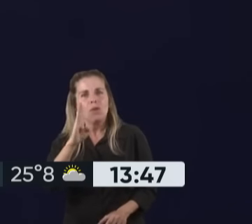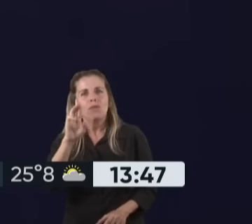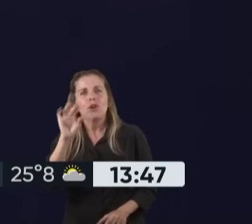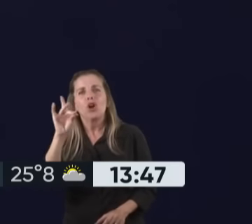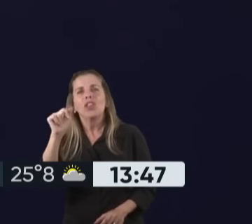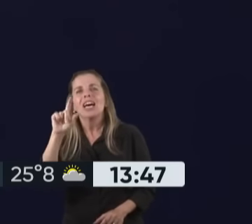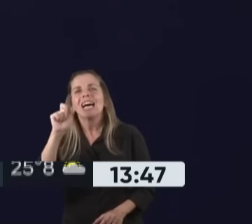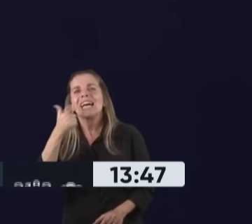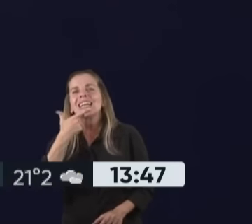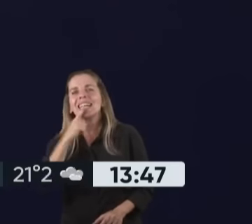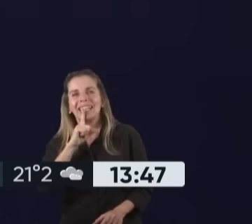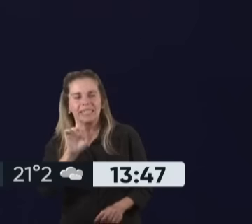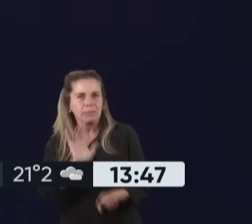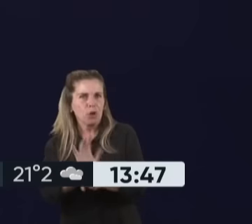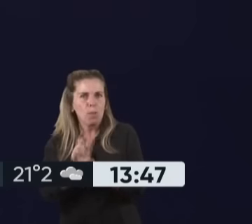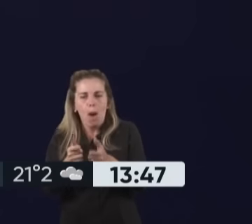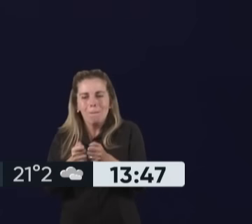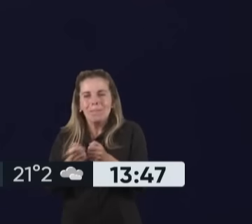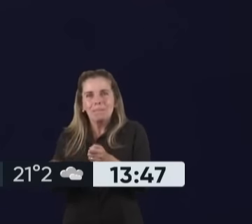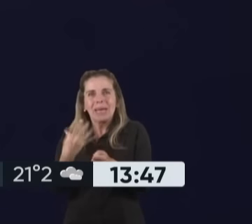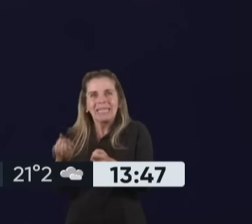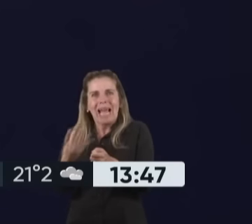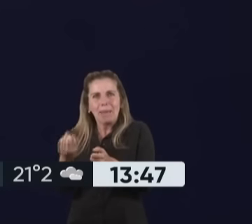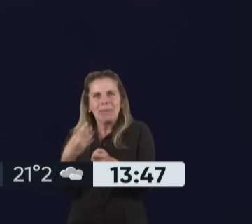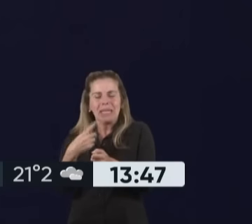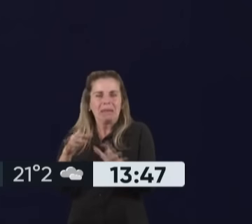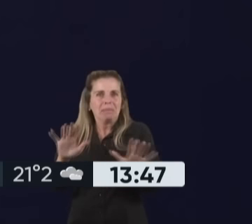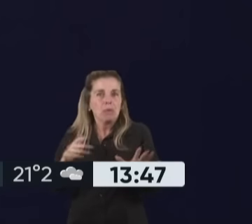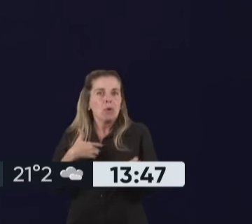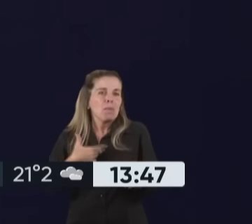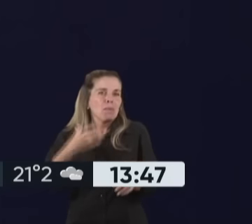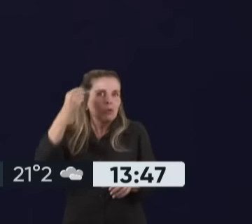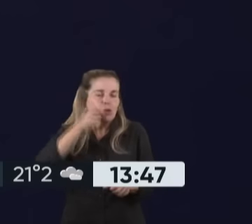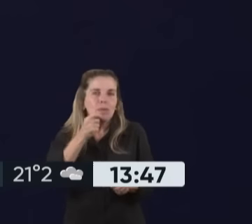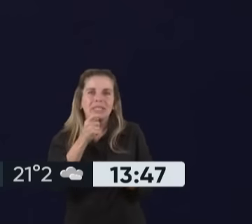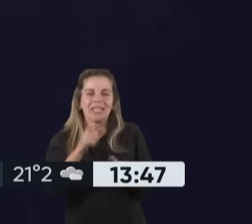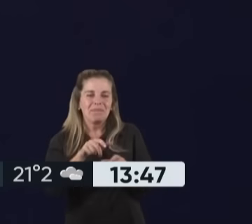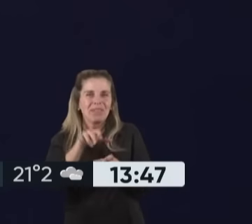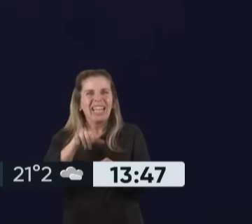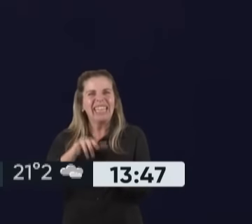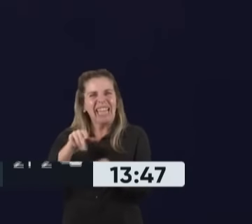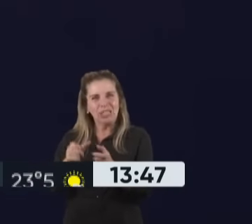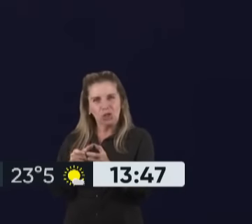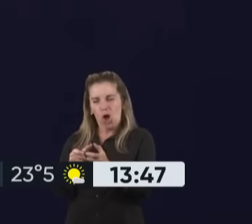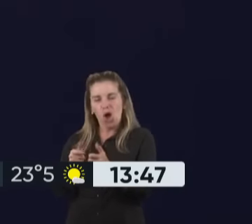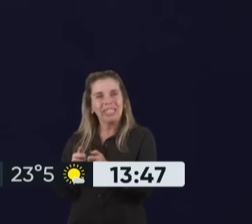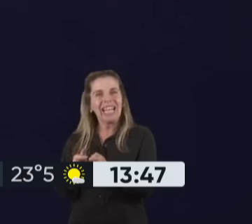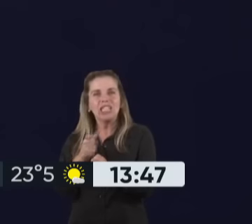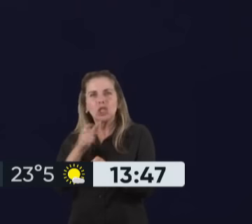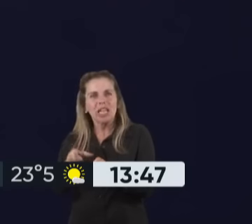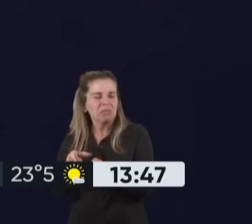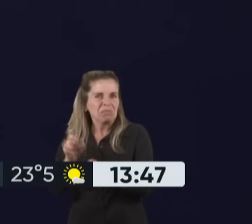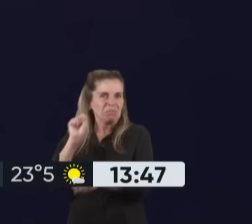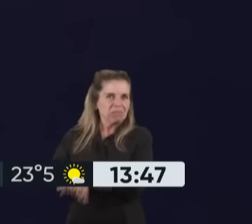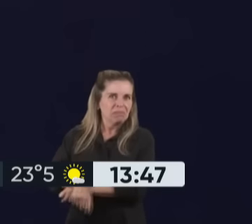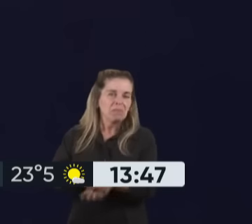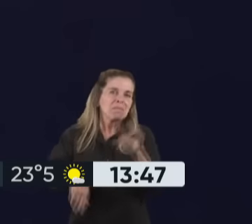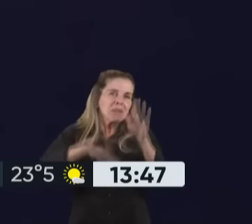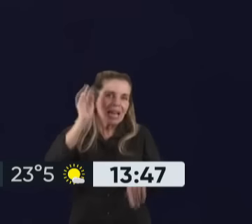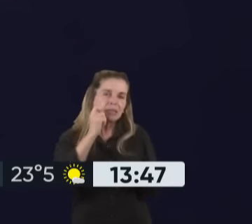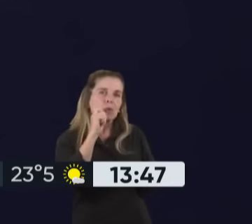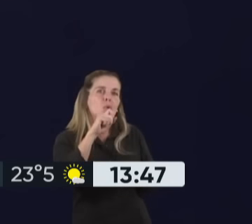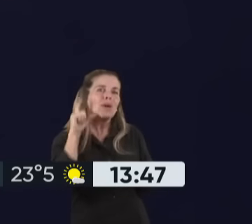mensajería masiva, pero vieron que nosotros no miramos ya más los mensajes de texto en la Argentina. En otros países sí, pero acá no. Entonces,